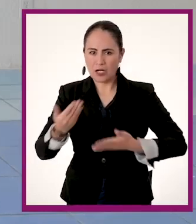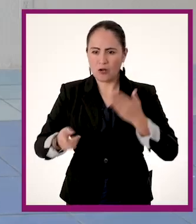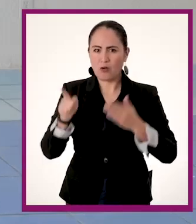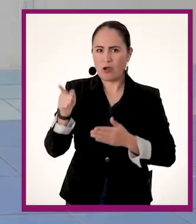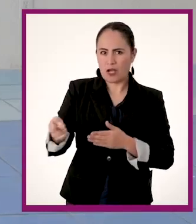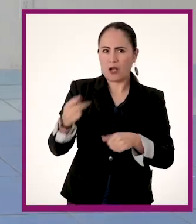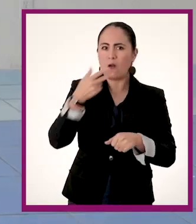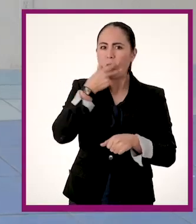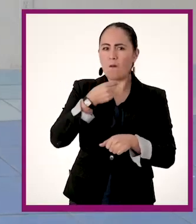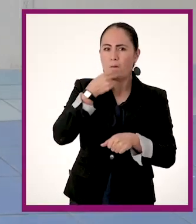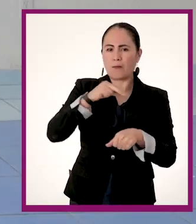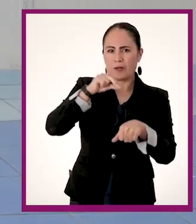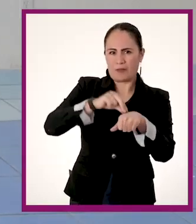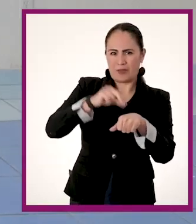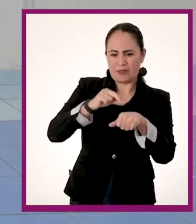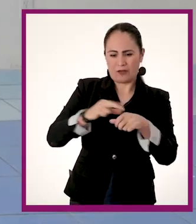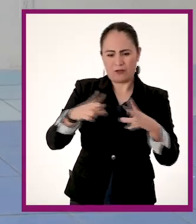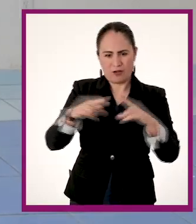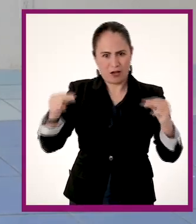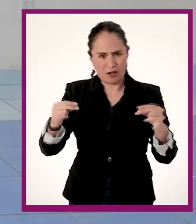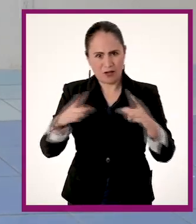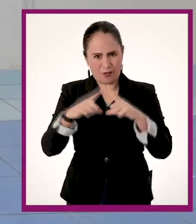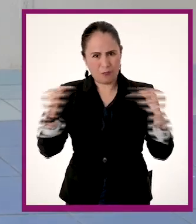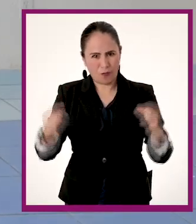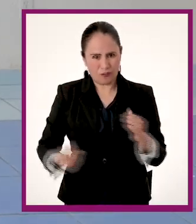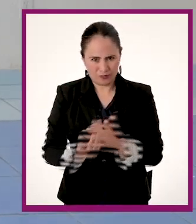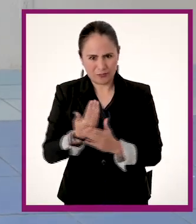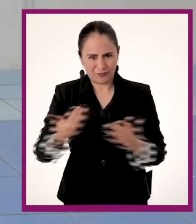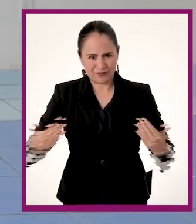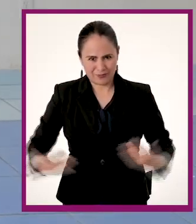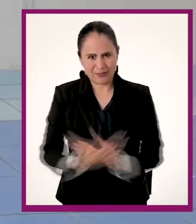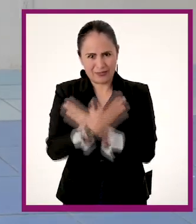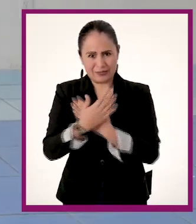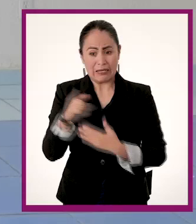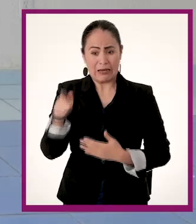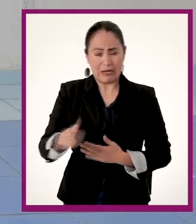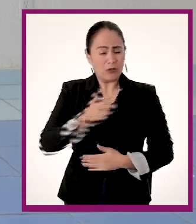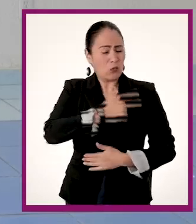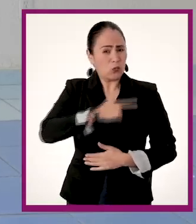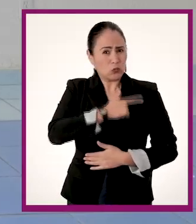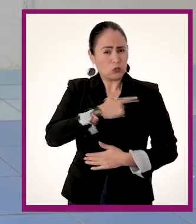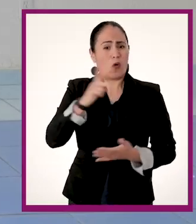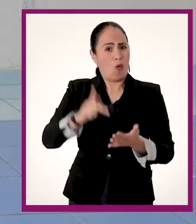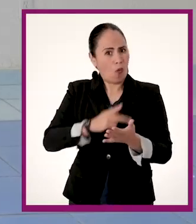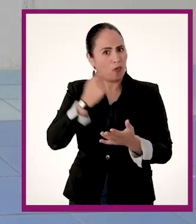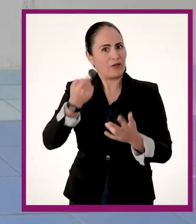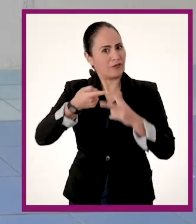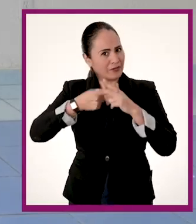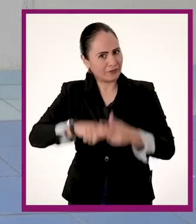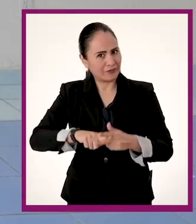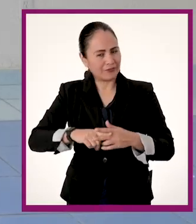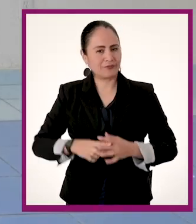un médico japonés y tanto le gustó que la comenzó otra vez.